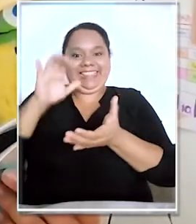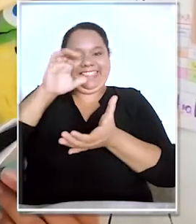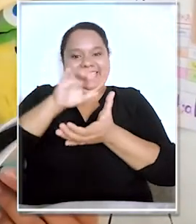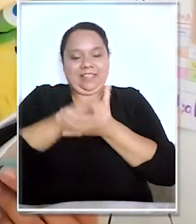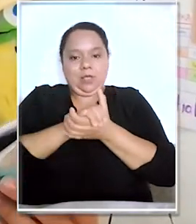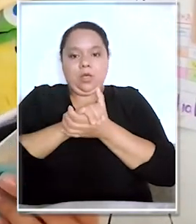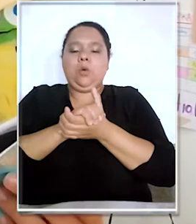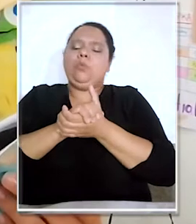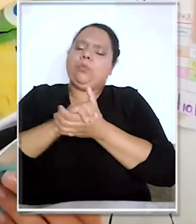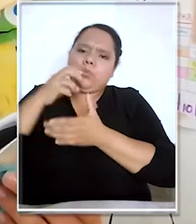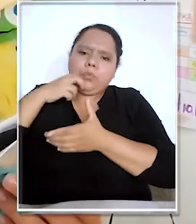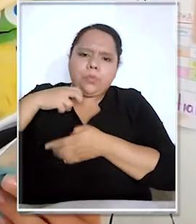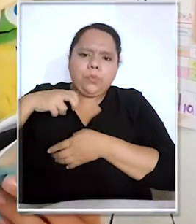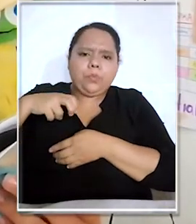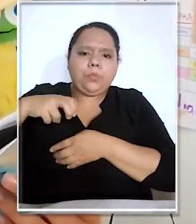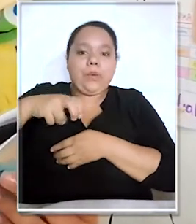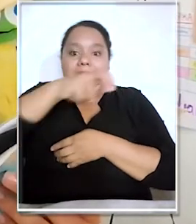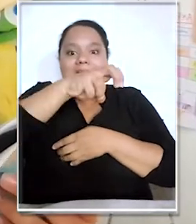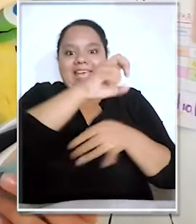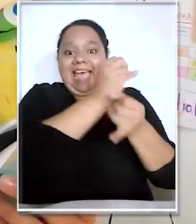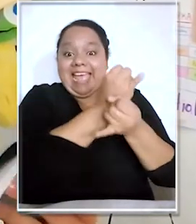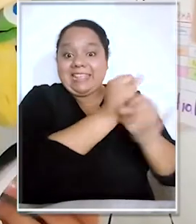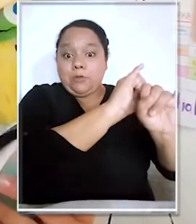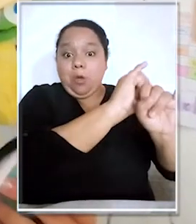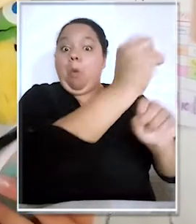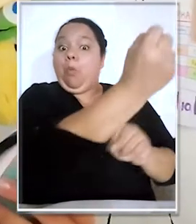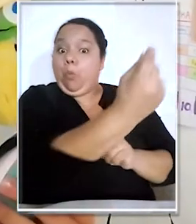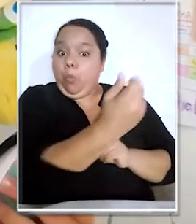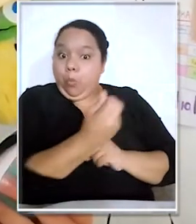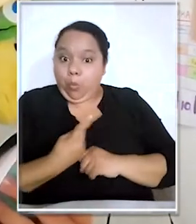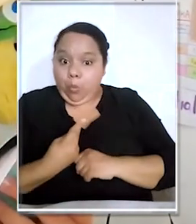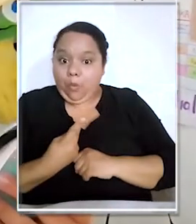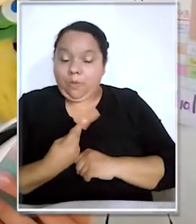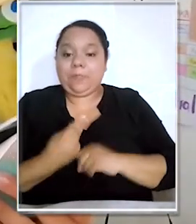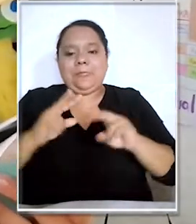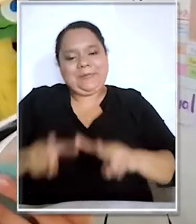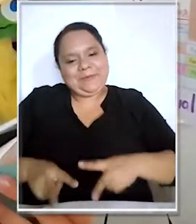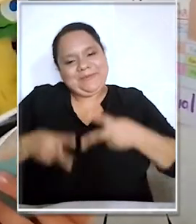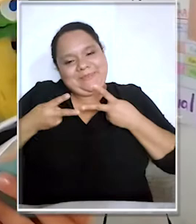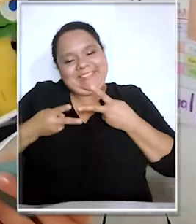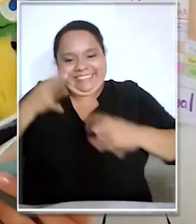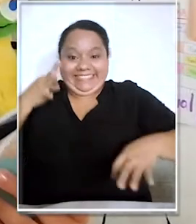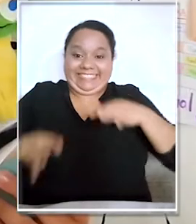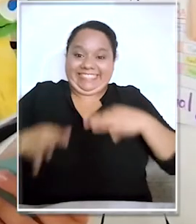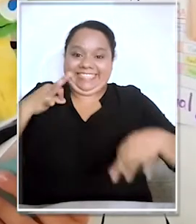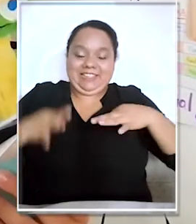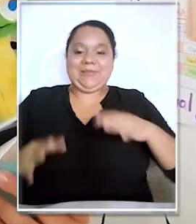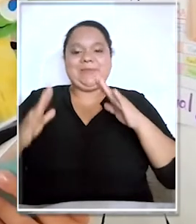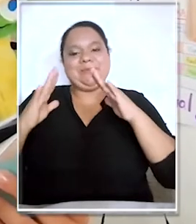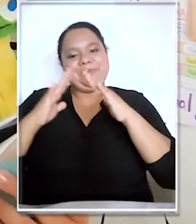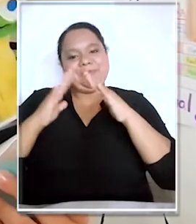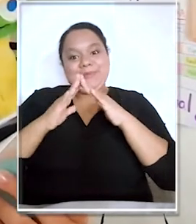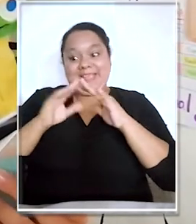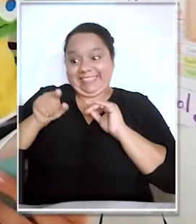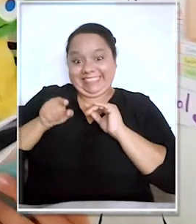casaron, hicieron un viaje al departamento de Intibucá, luego regresaron y vivieron muy alegres en su casa